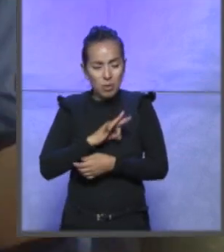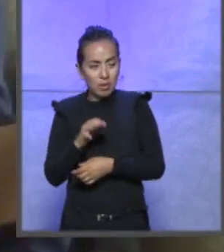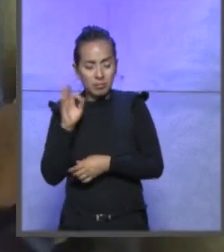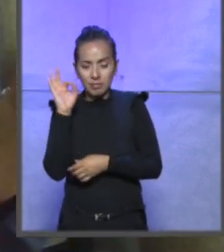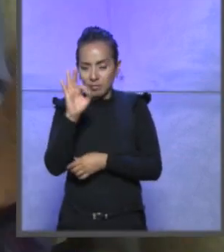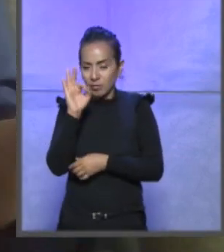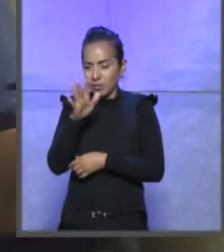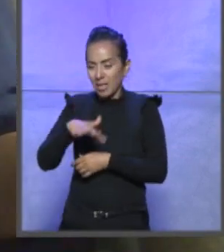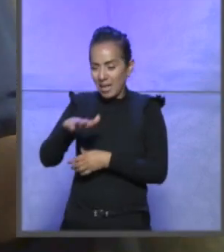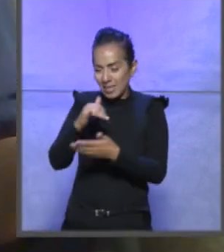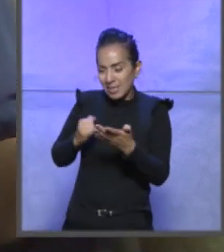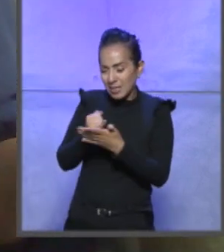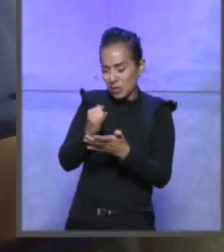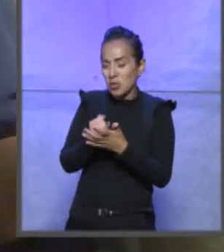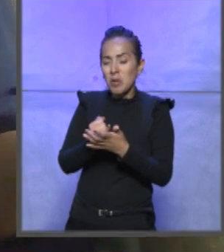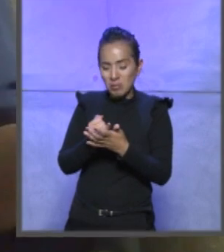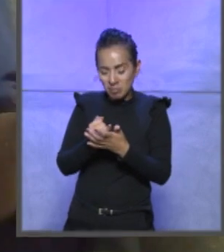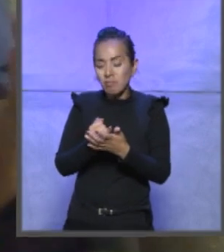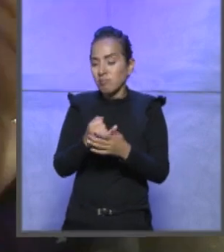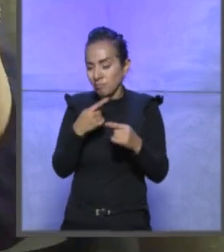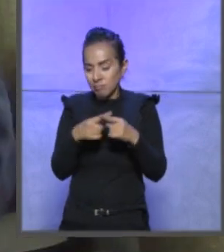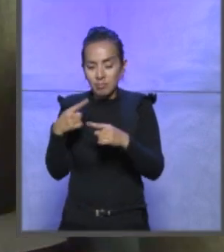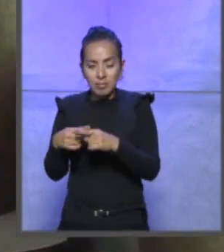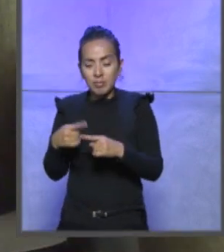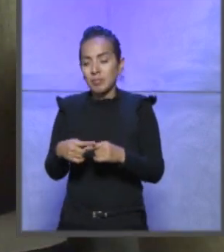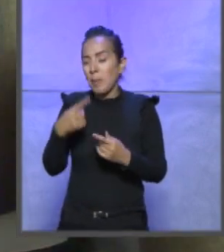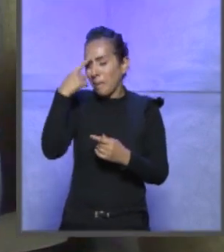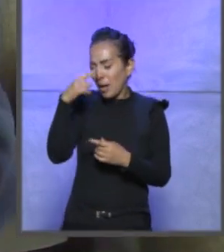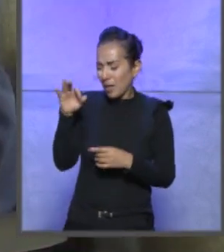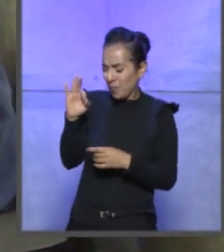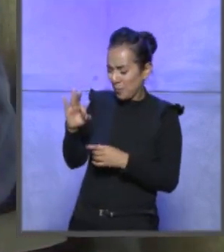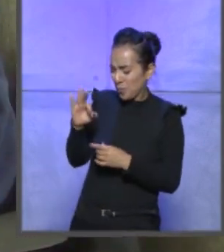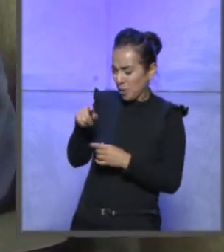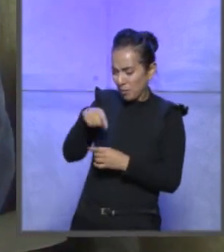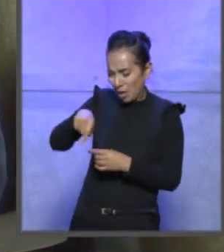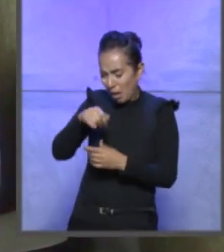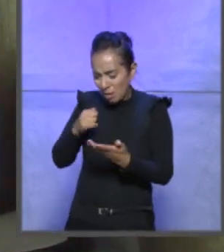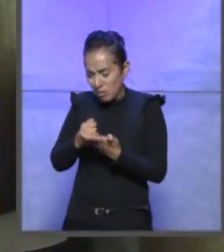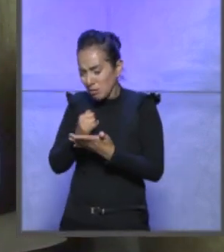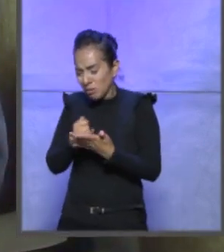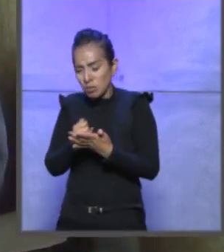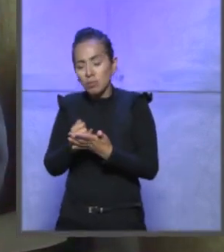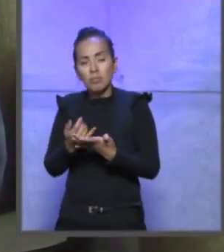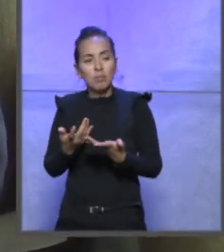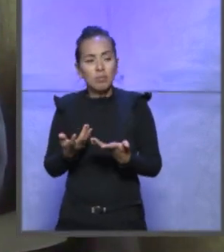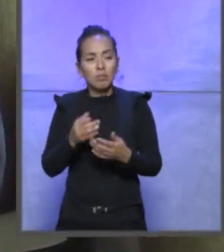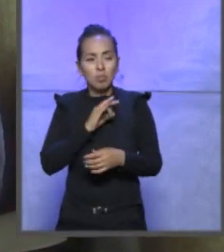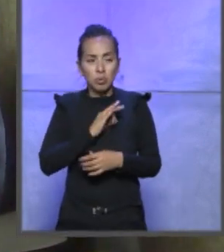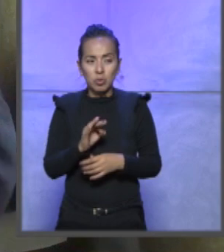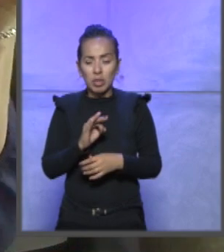influir en las decisiones que se están tomando. Y para influir en una decisión que se va a tomar, no